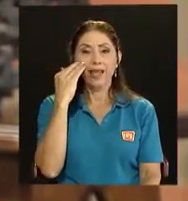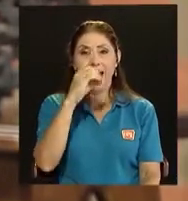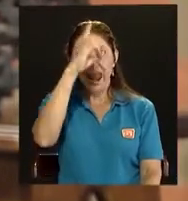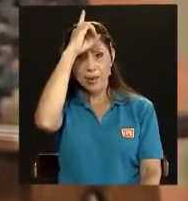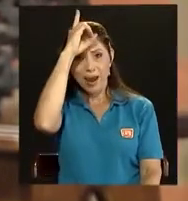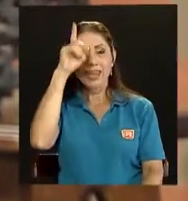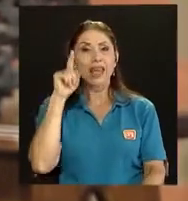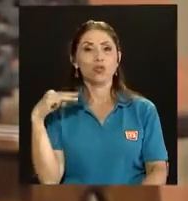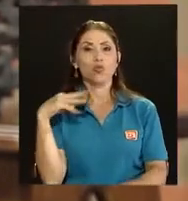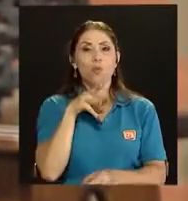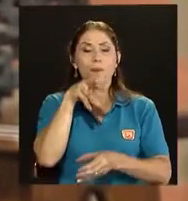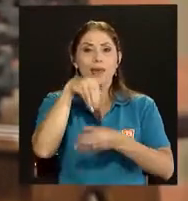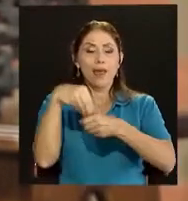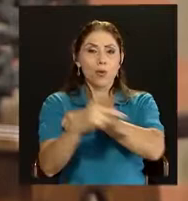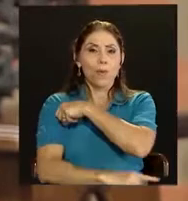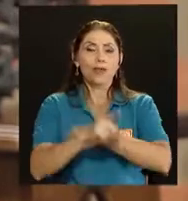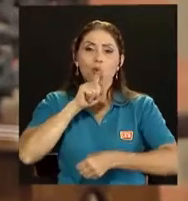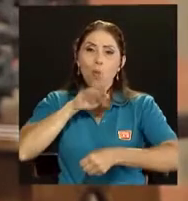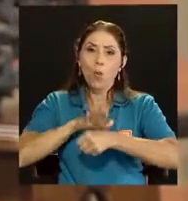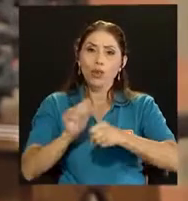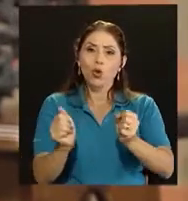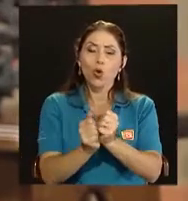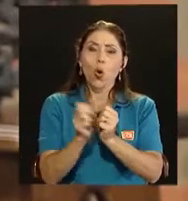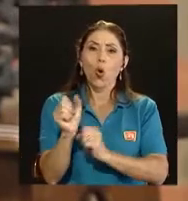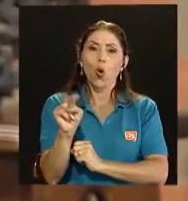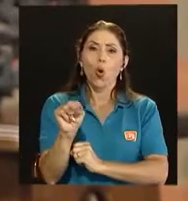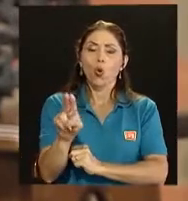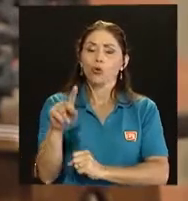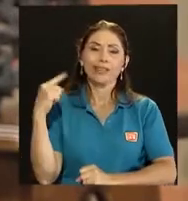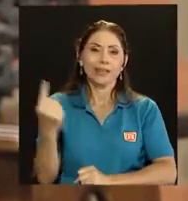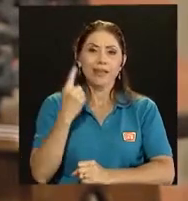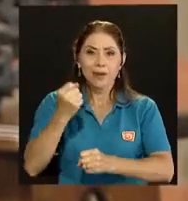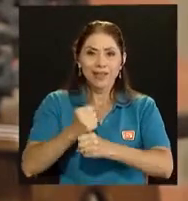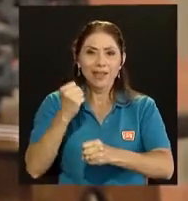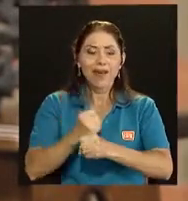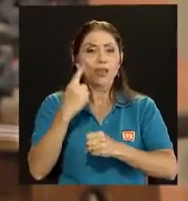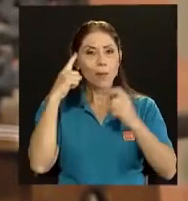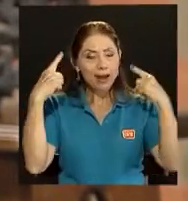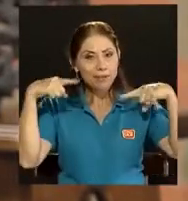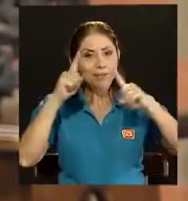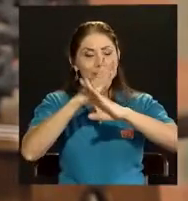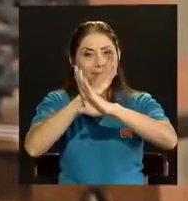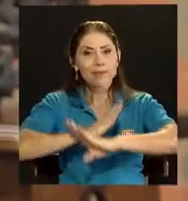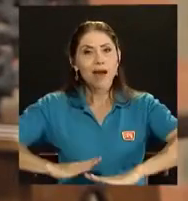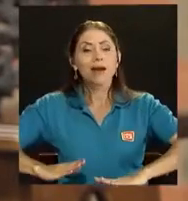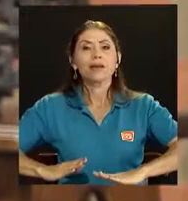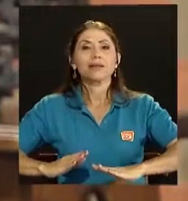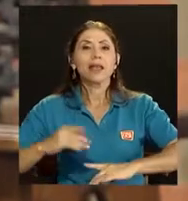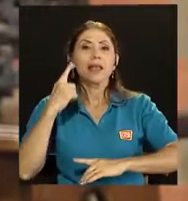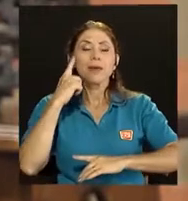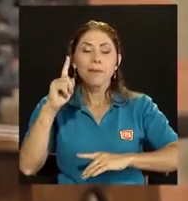Alemania es un miembro comprometido con Naciones Unidas y siempre va a estar trabajando por la paz y por